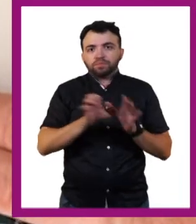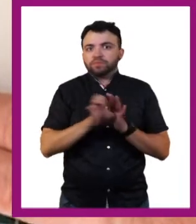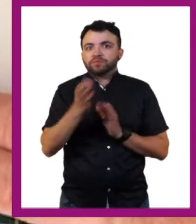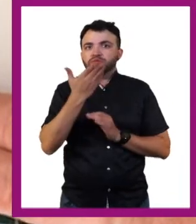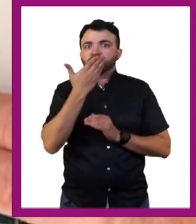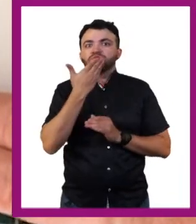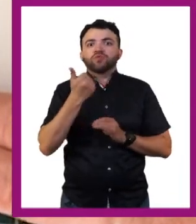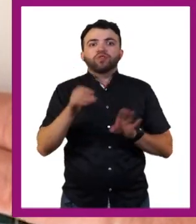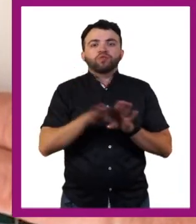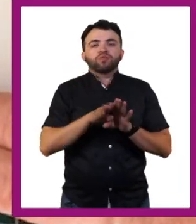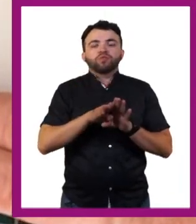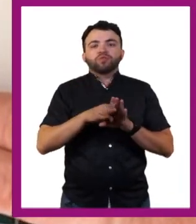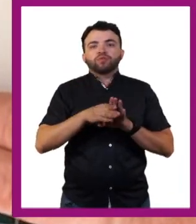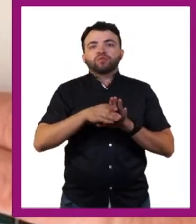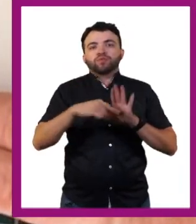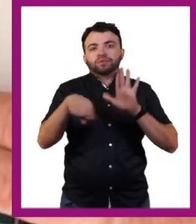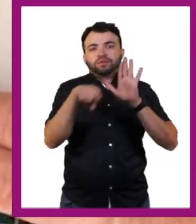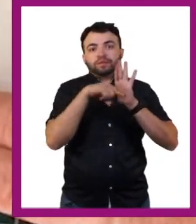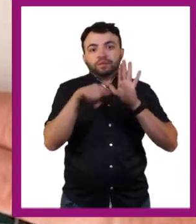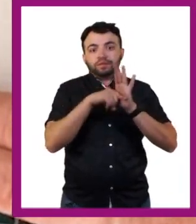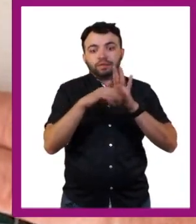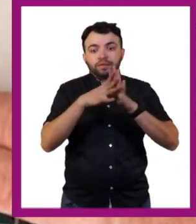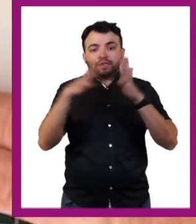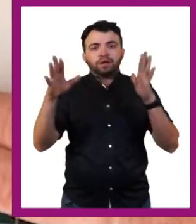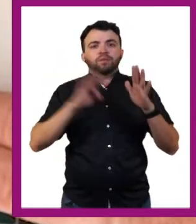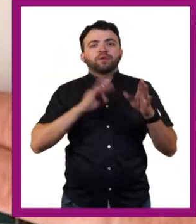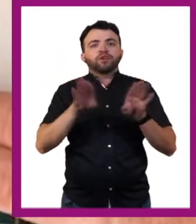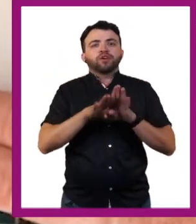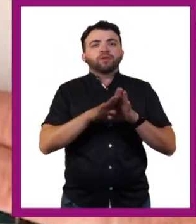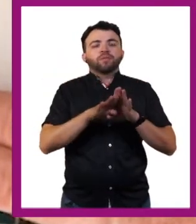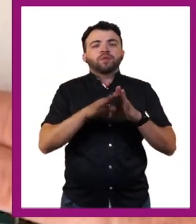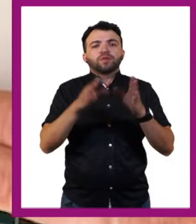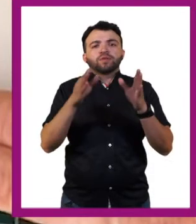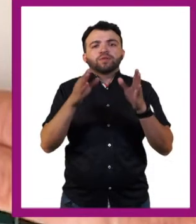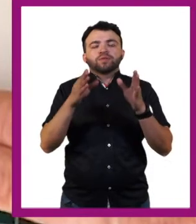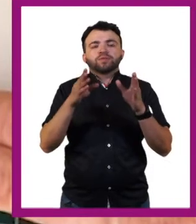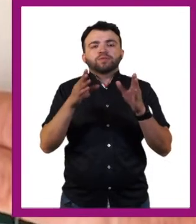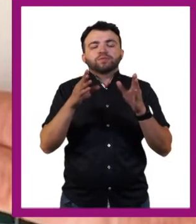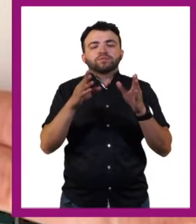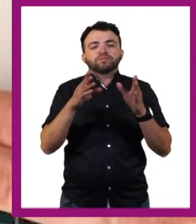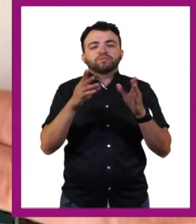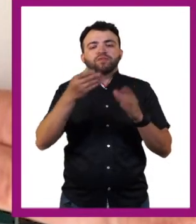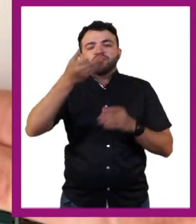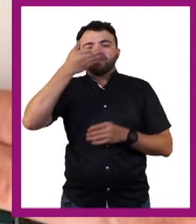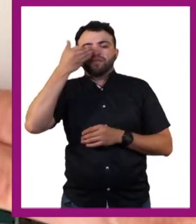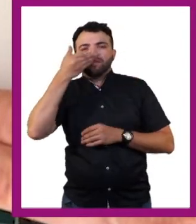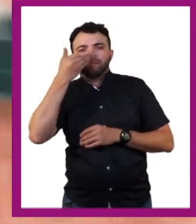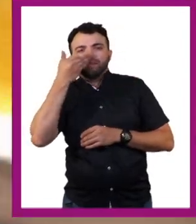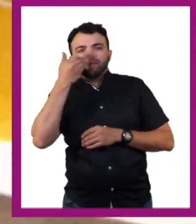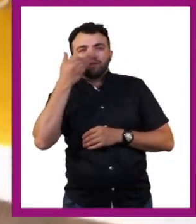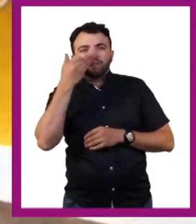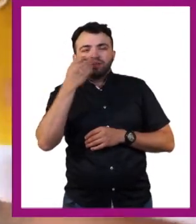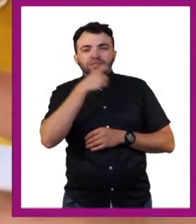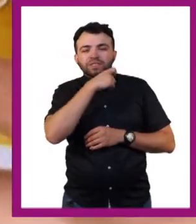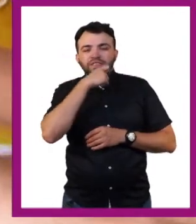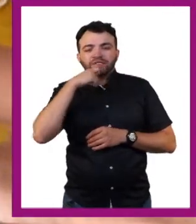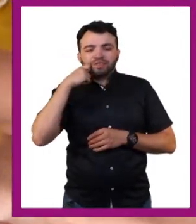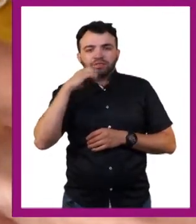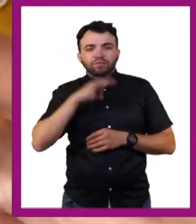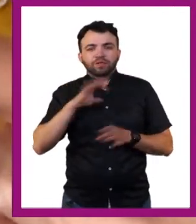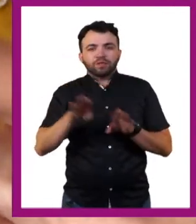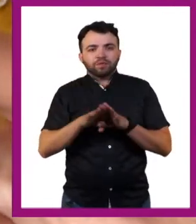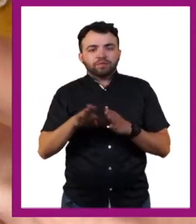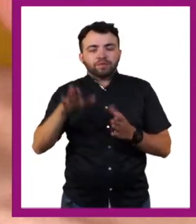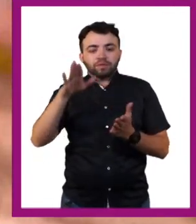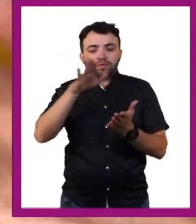grande, pues lo que haces es poner algunas plantitas que hayas tenido aplastadas en un libro, las colocas sobre el